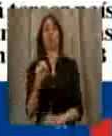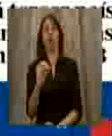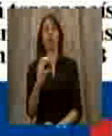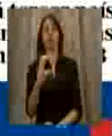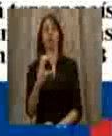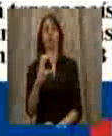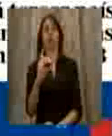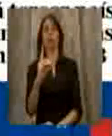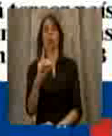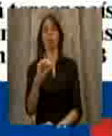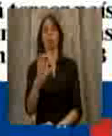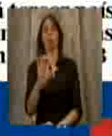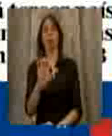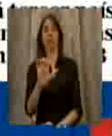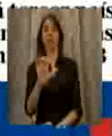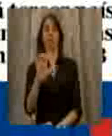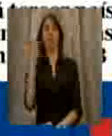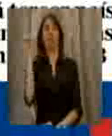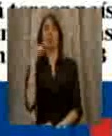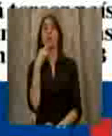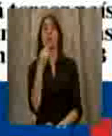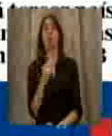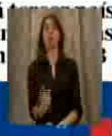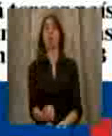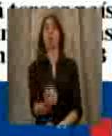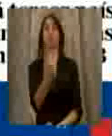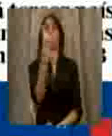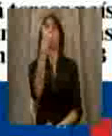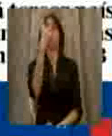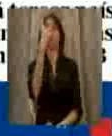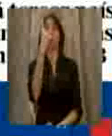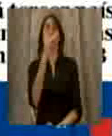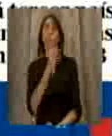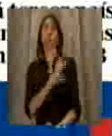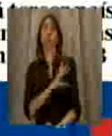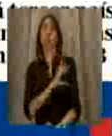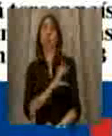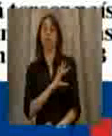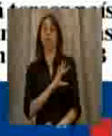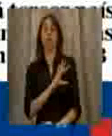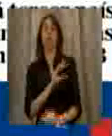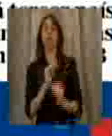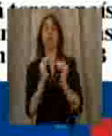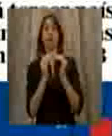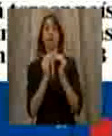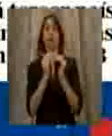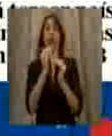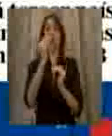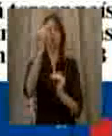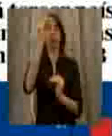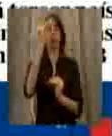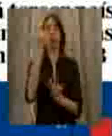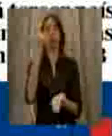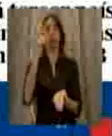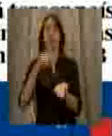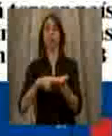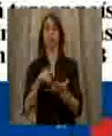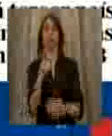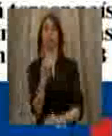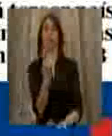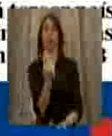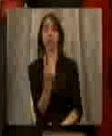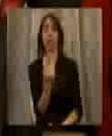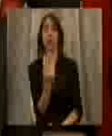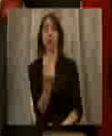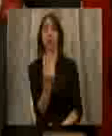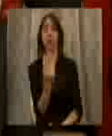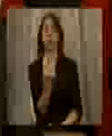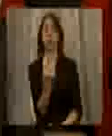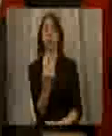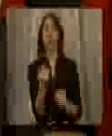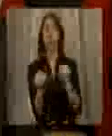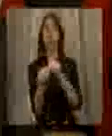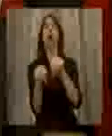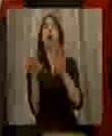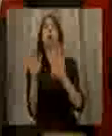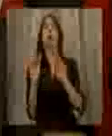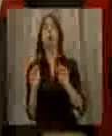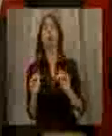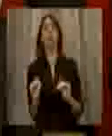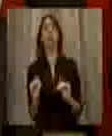OCDE, es el número uno en crecimiento en el año 2012, y lo